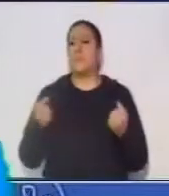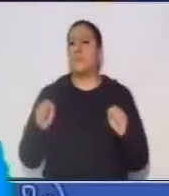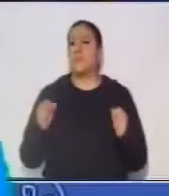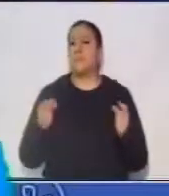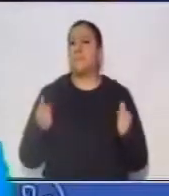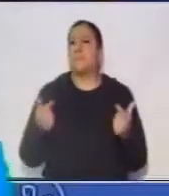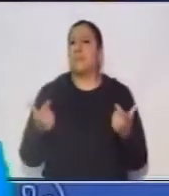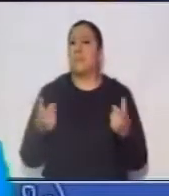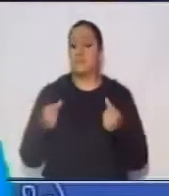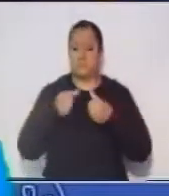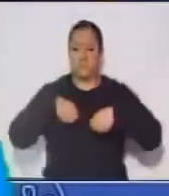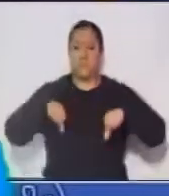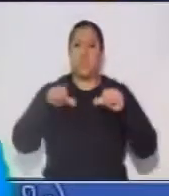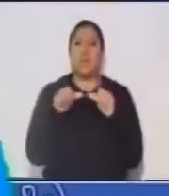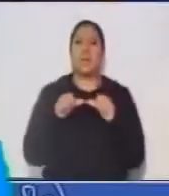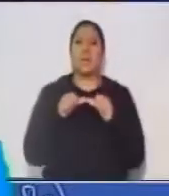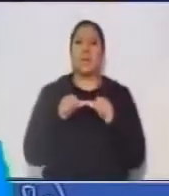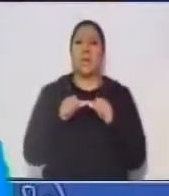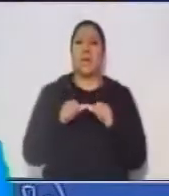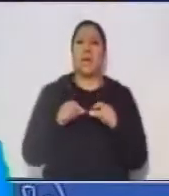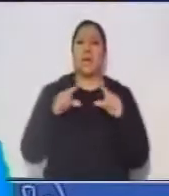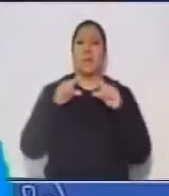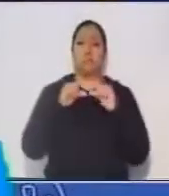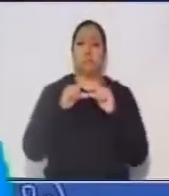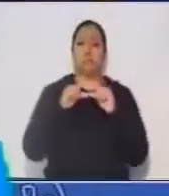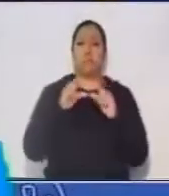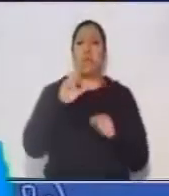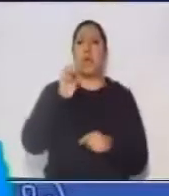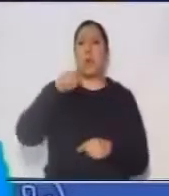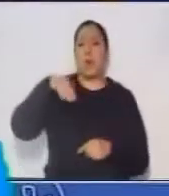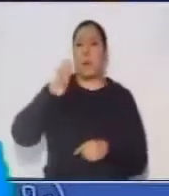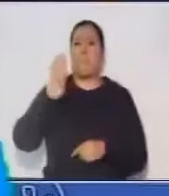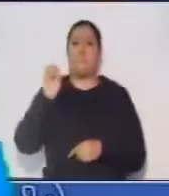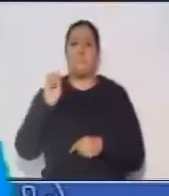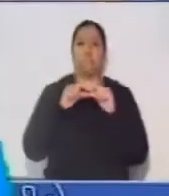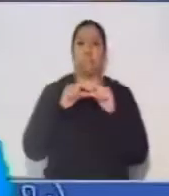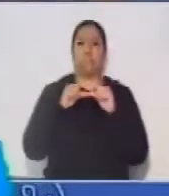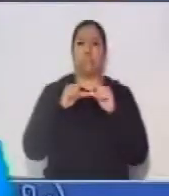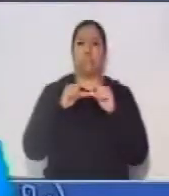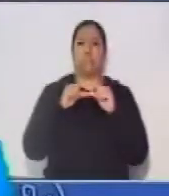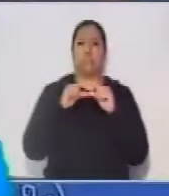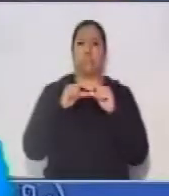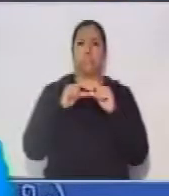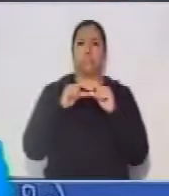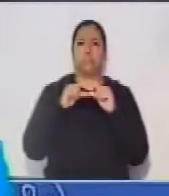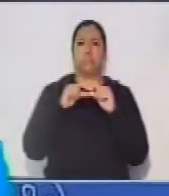el área de un rombo? ¿De dónde sale la fórmula para calcular el área del